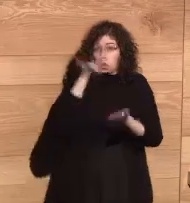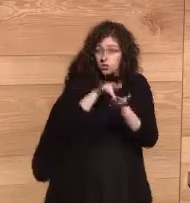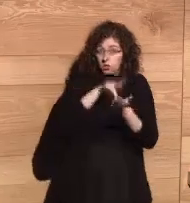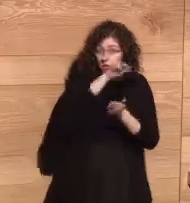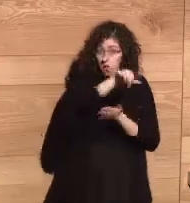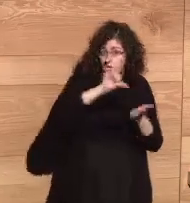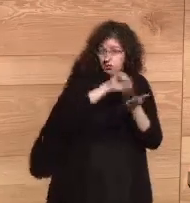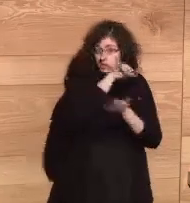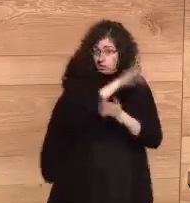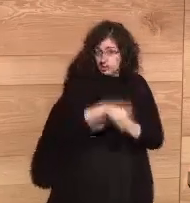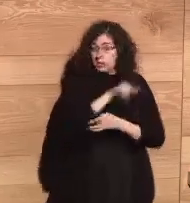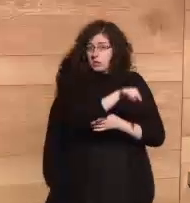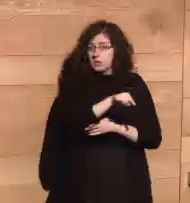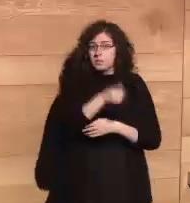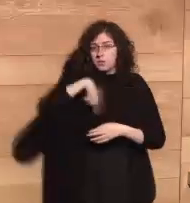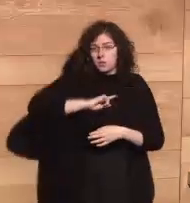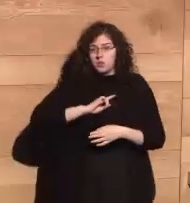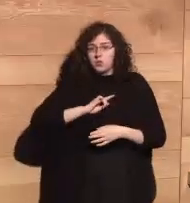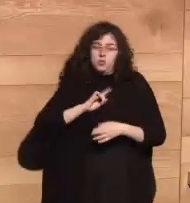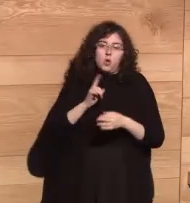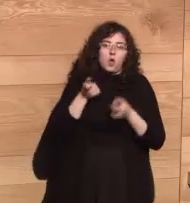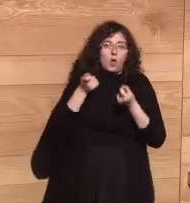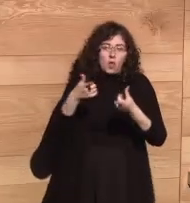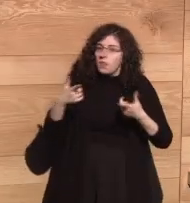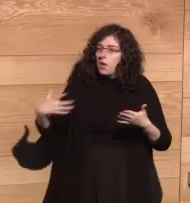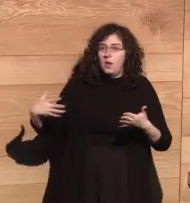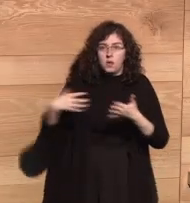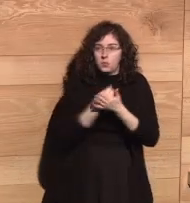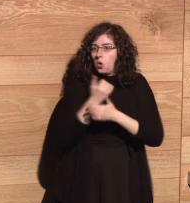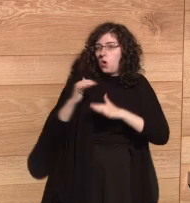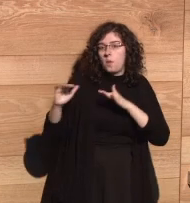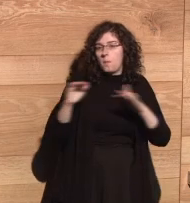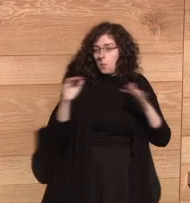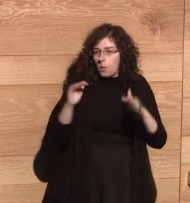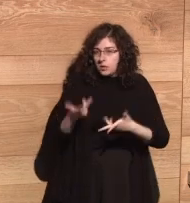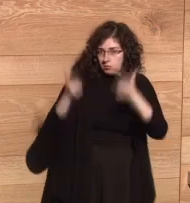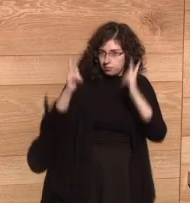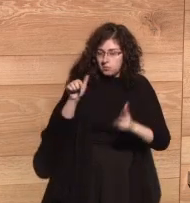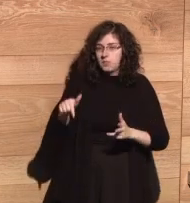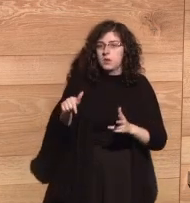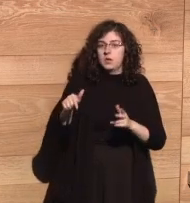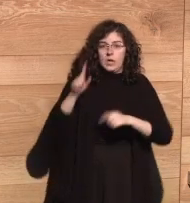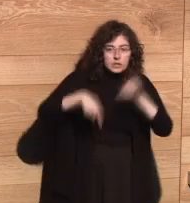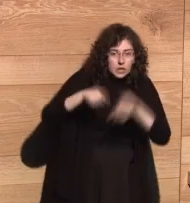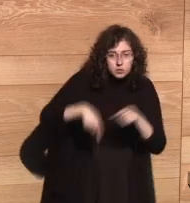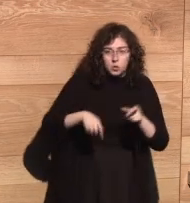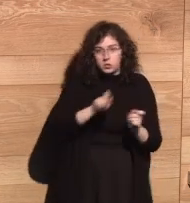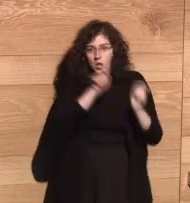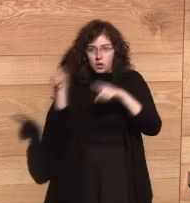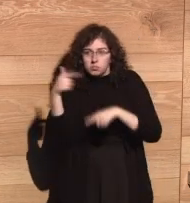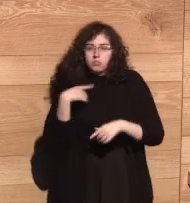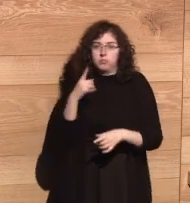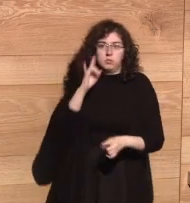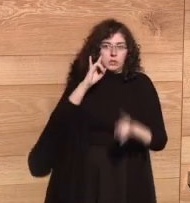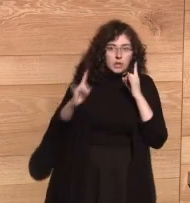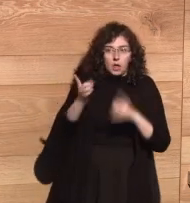para hacer un proyecto, nosotros le dábamos toda la logística para moverse, transporte, transportación,